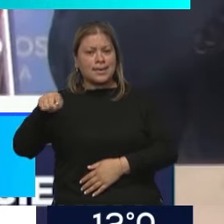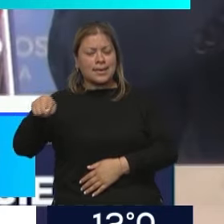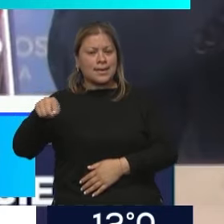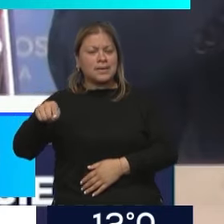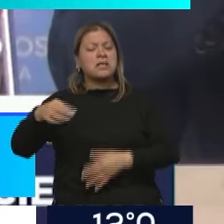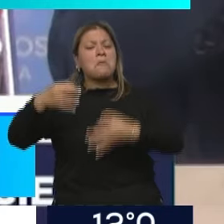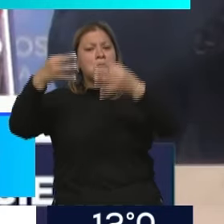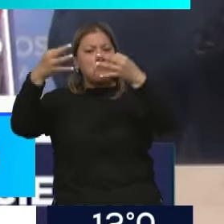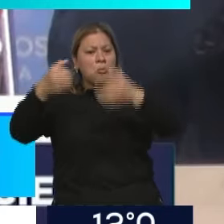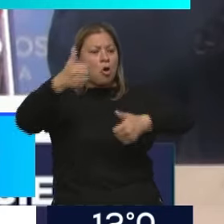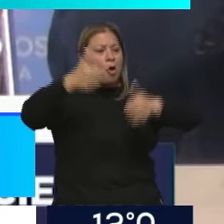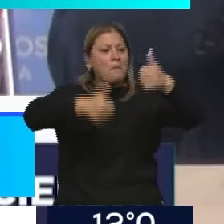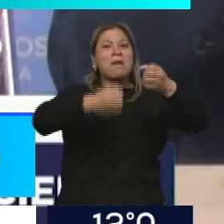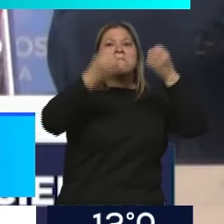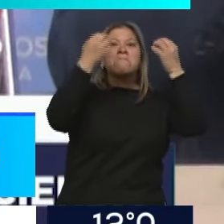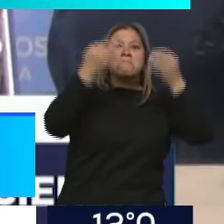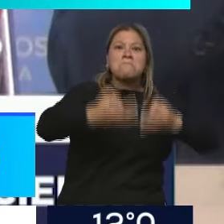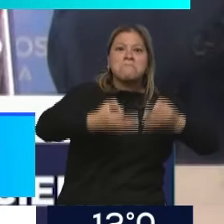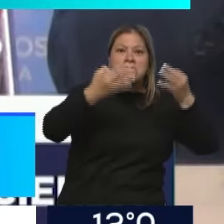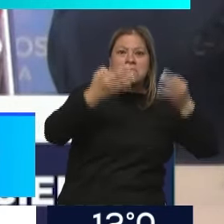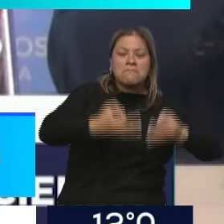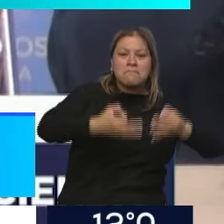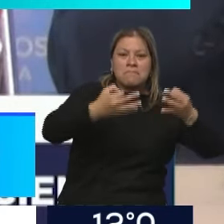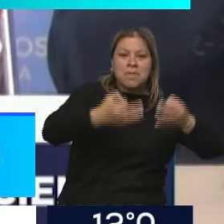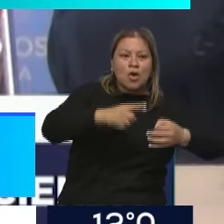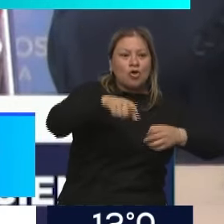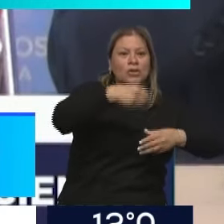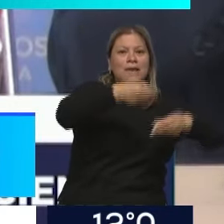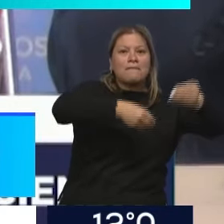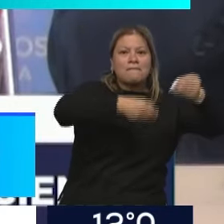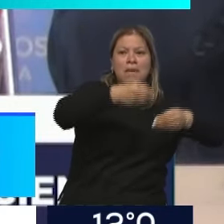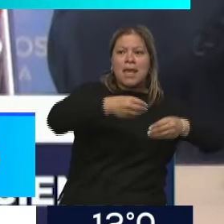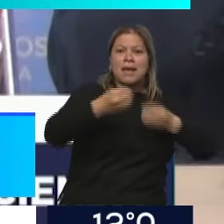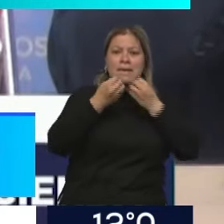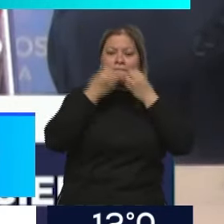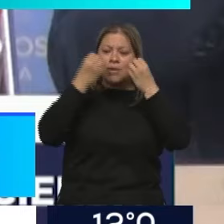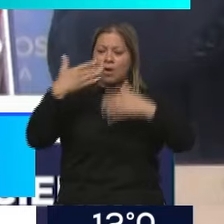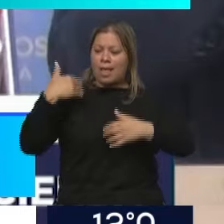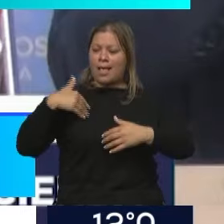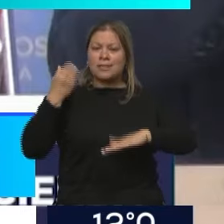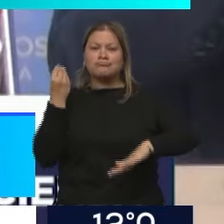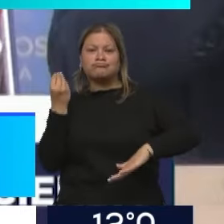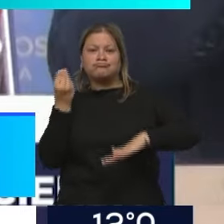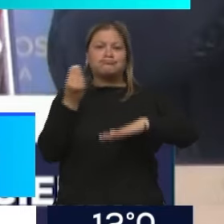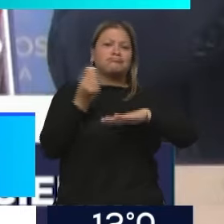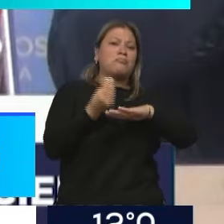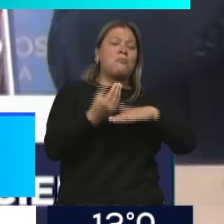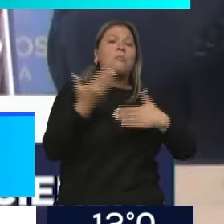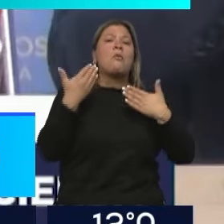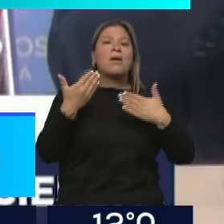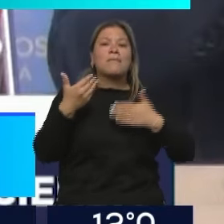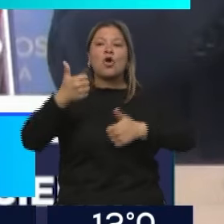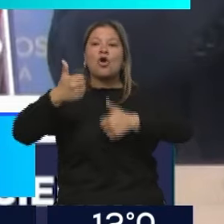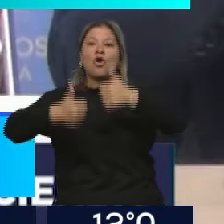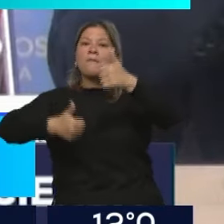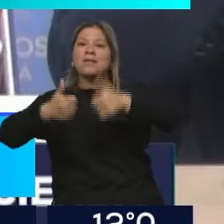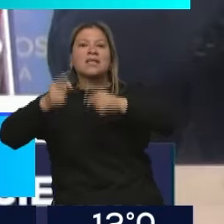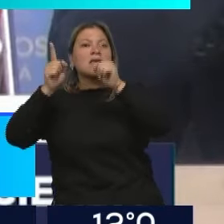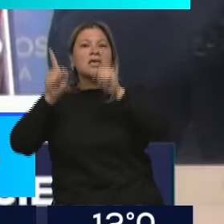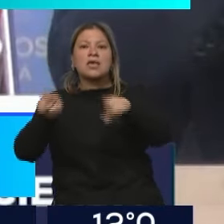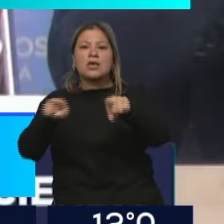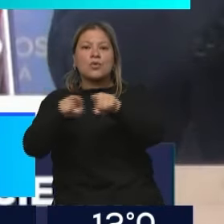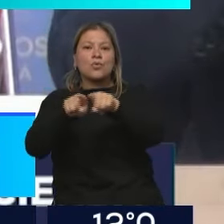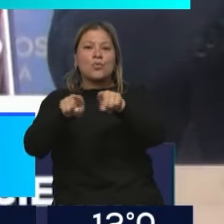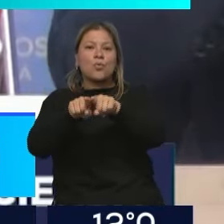sana comercialmente para que nos pueda representar mucho mejor a los argentinos, pero que compita con las mismas reglas